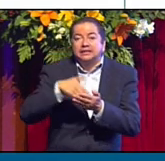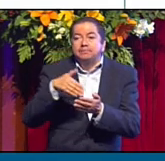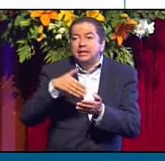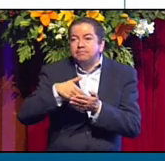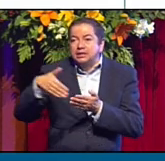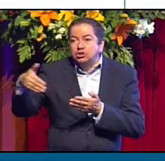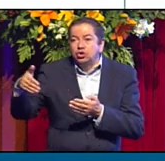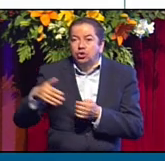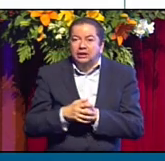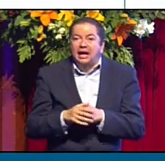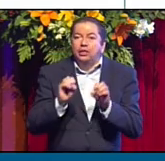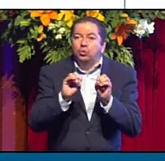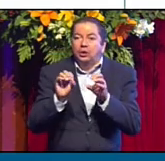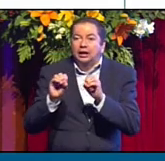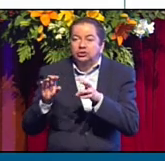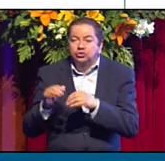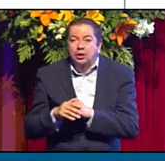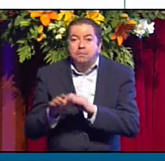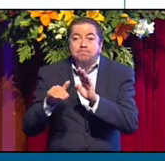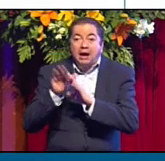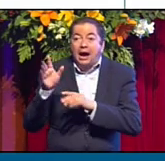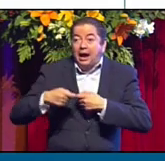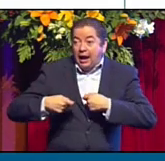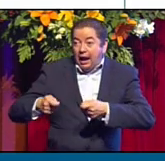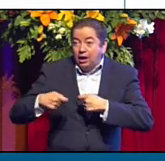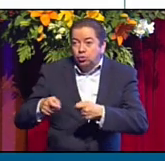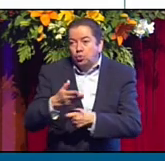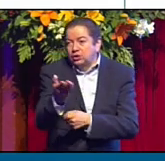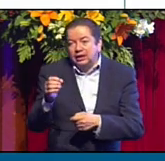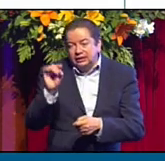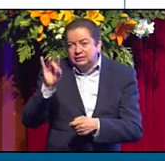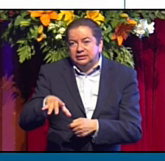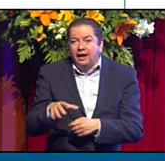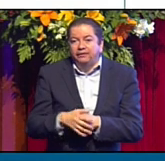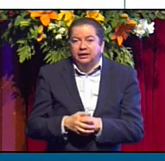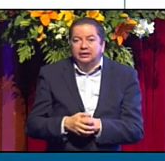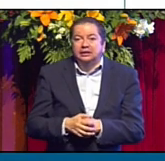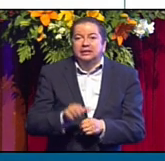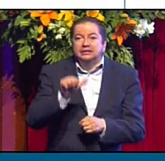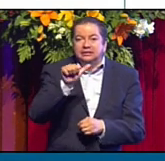13 mil millones de pesos en educación, donde el mayor gasto, ustedes lo saben,